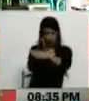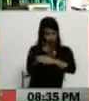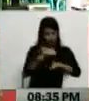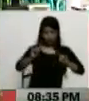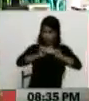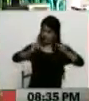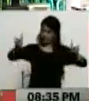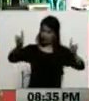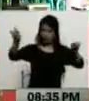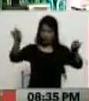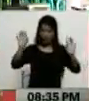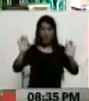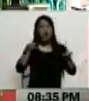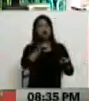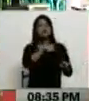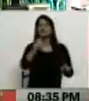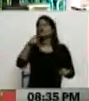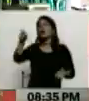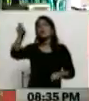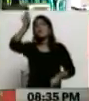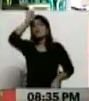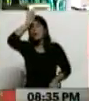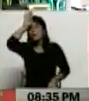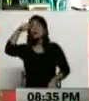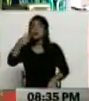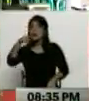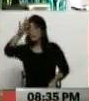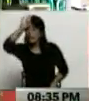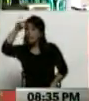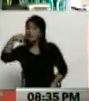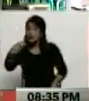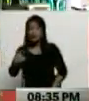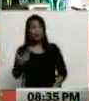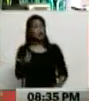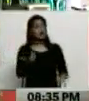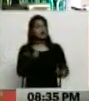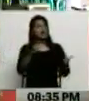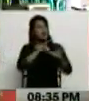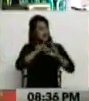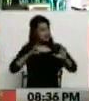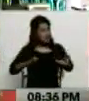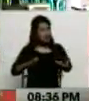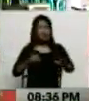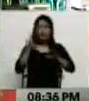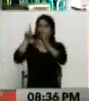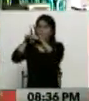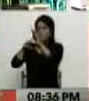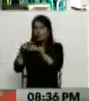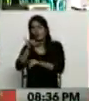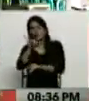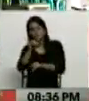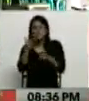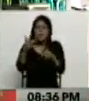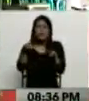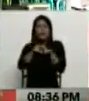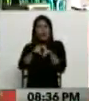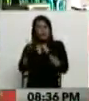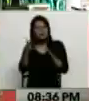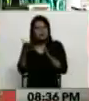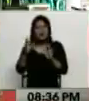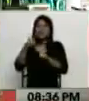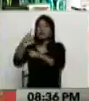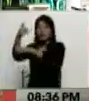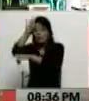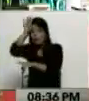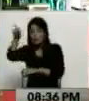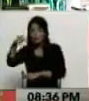que lo más parecido al cristianismo era el comunismo dijo el papa eso no lo dijo dios dado eso lo dijo el papa yo lo